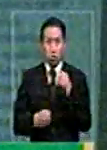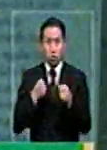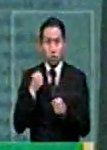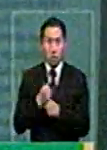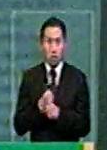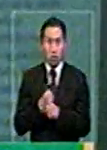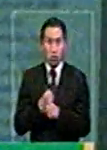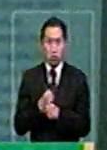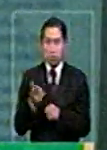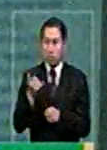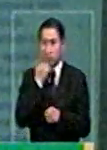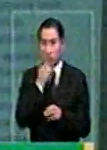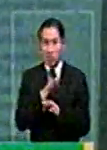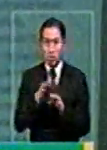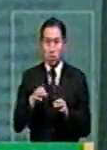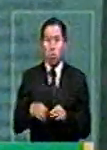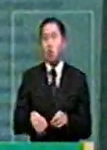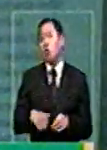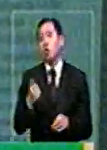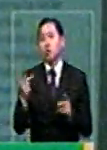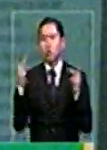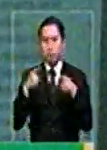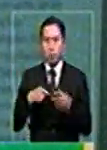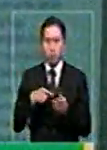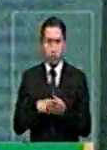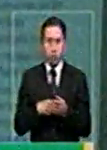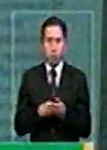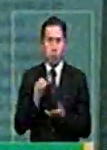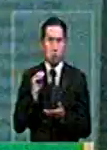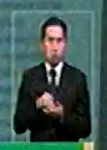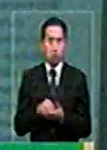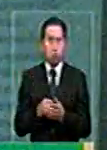hacerlo, otro hubiera sido la historia.